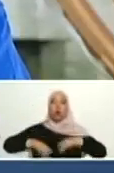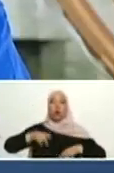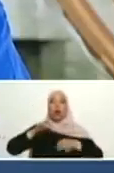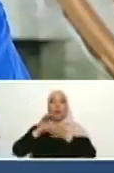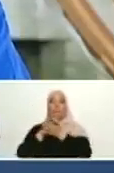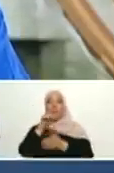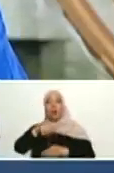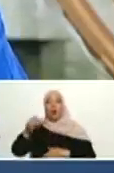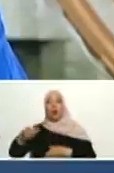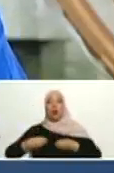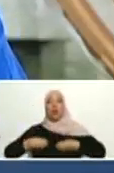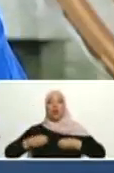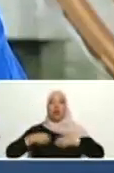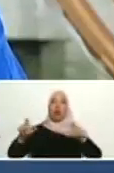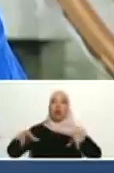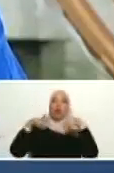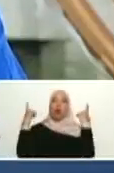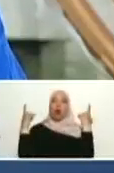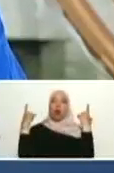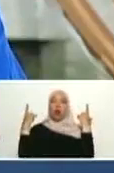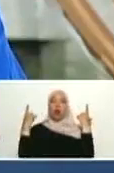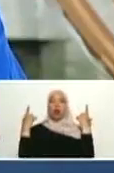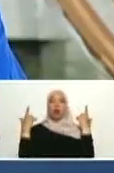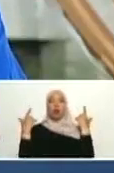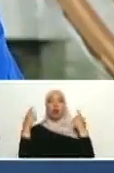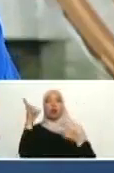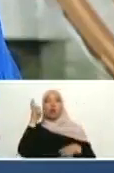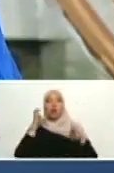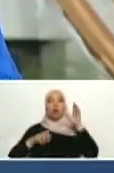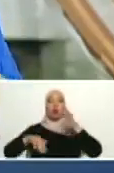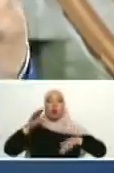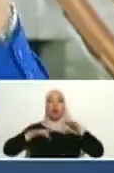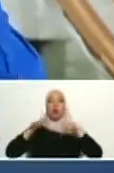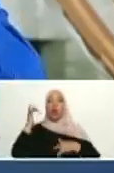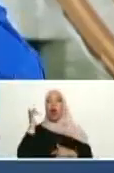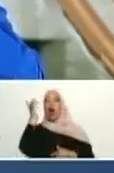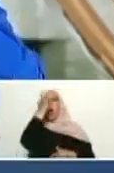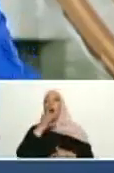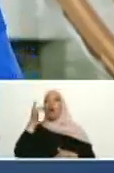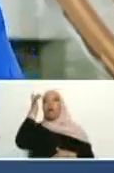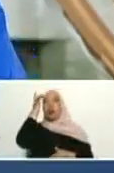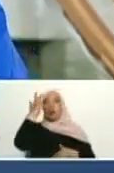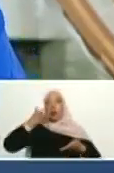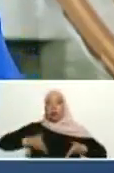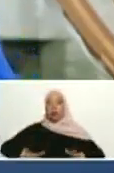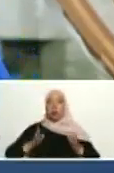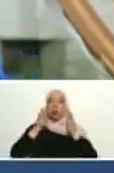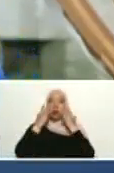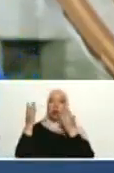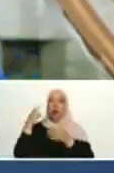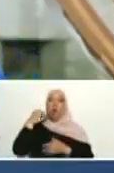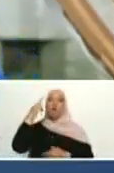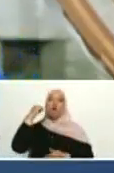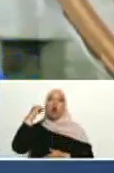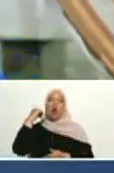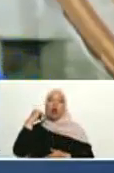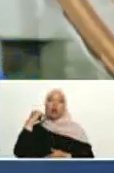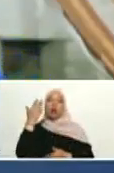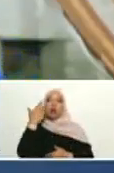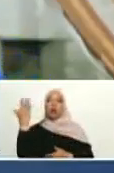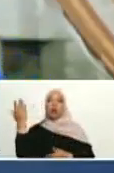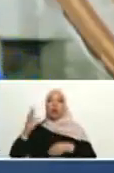cumaqueros de La Guaira, con el toque de tambor afrodescendiente. Tenemos aquí a Kleiber Escobar en la conga. Toca